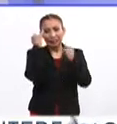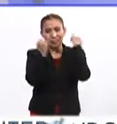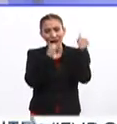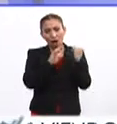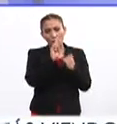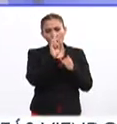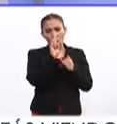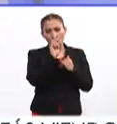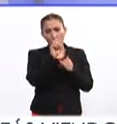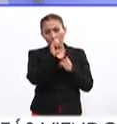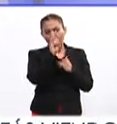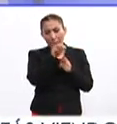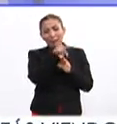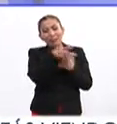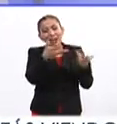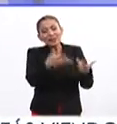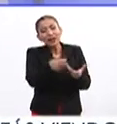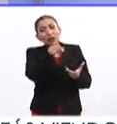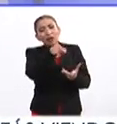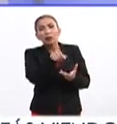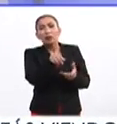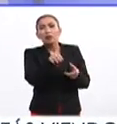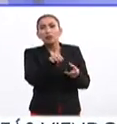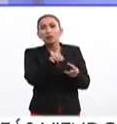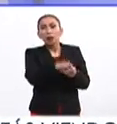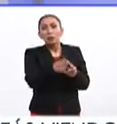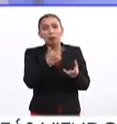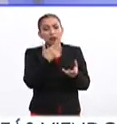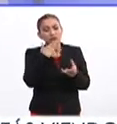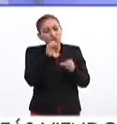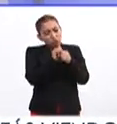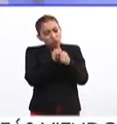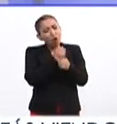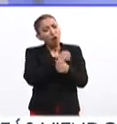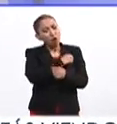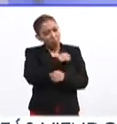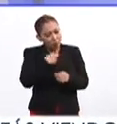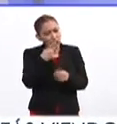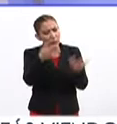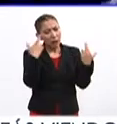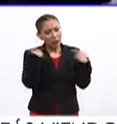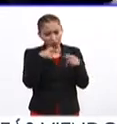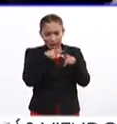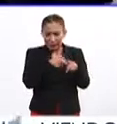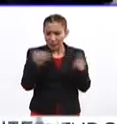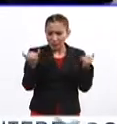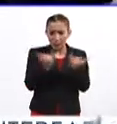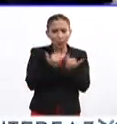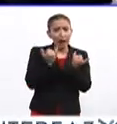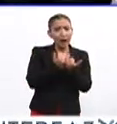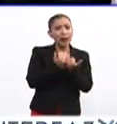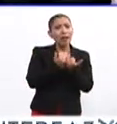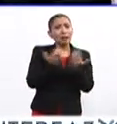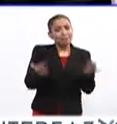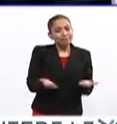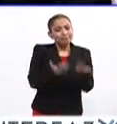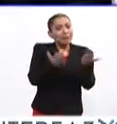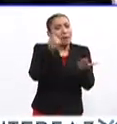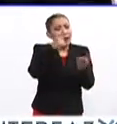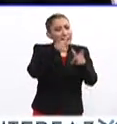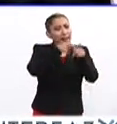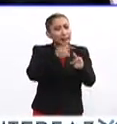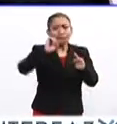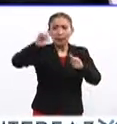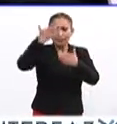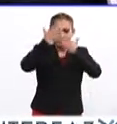tiene la universidad de hacerlos, de afianzar el compromiso de sus profesores, los motiva a